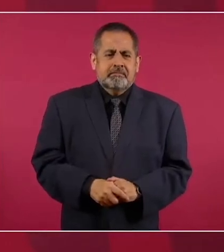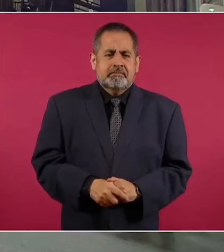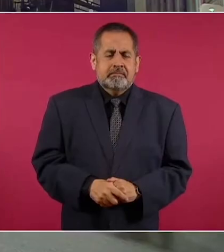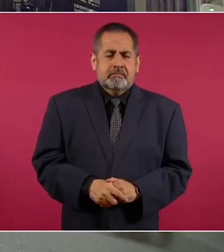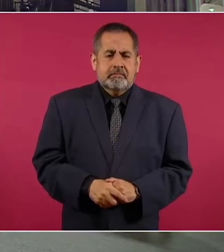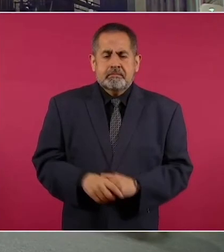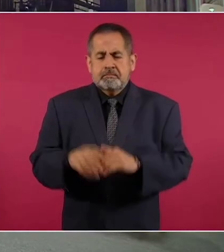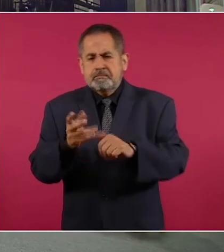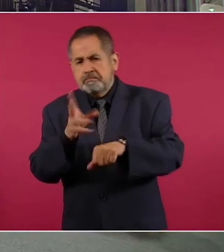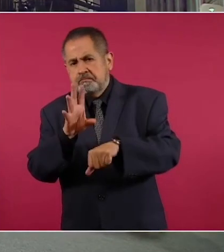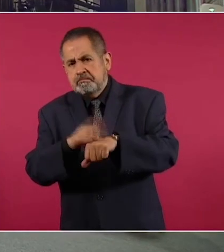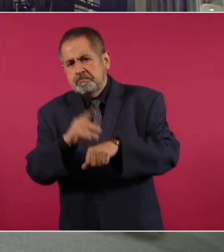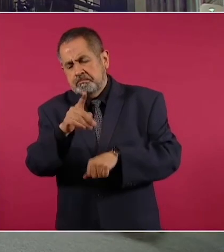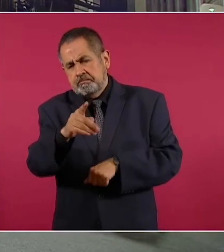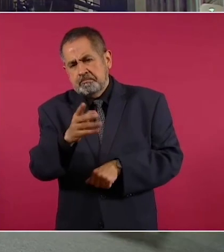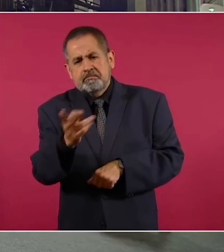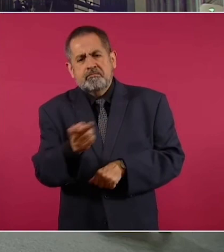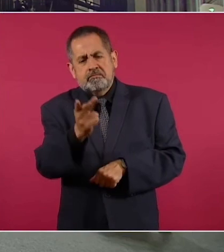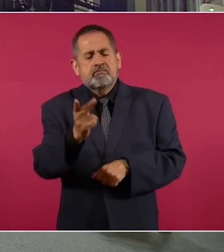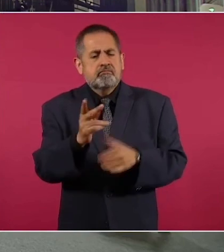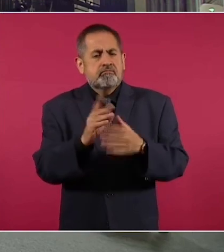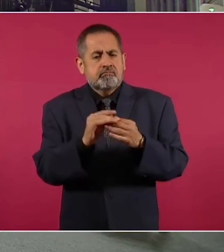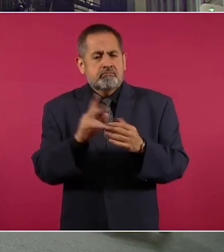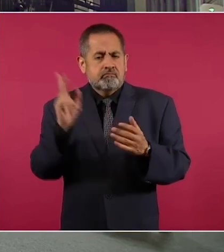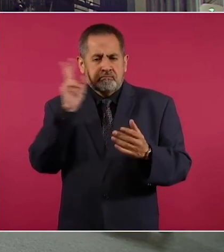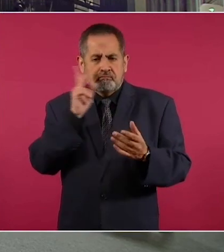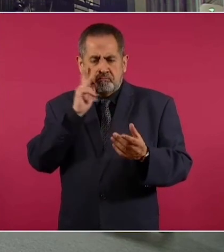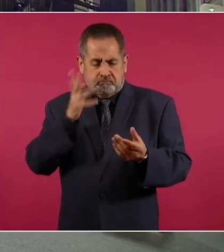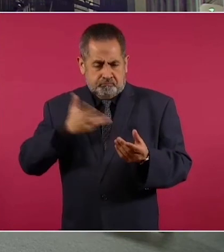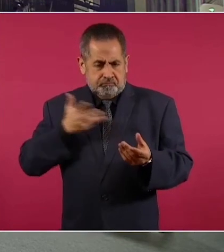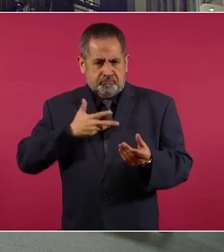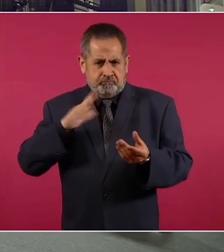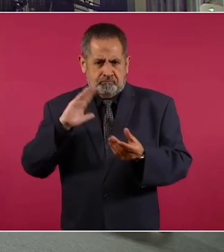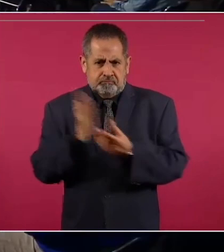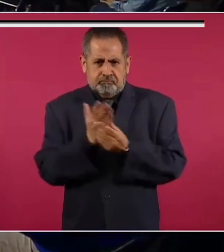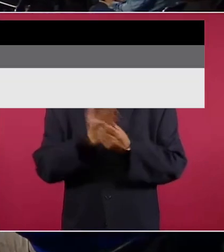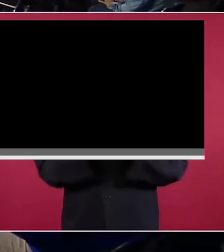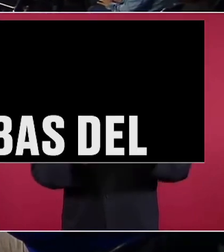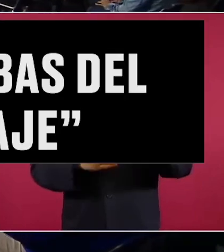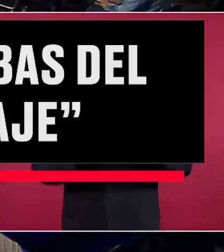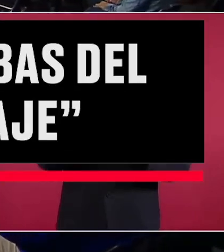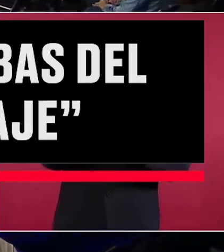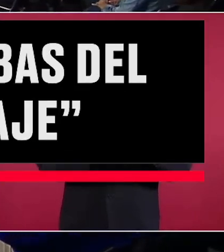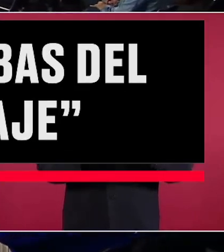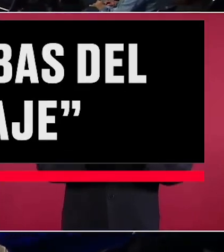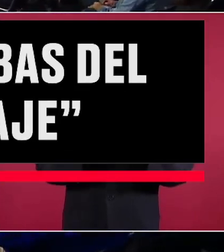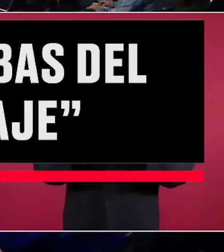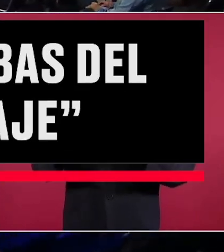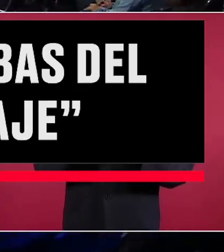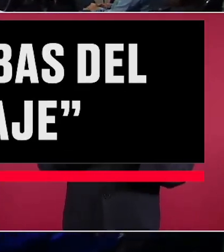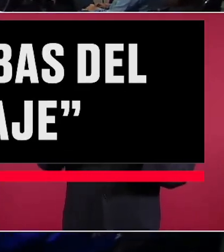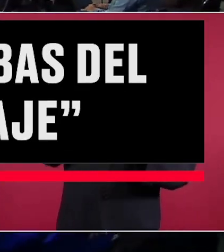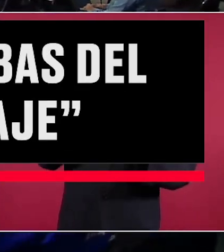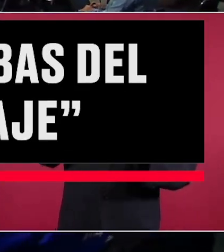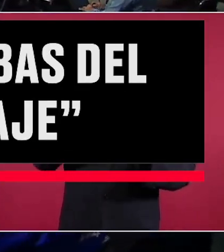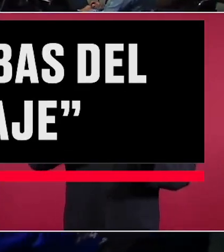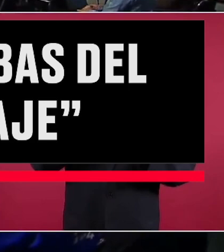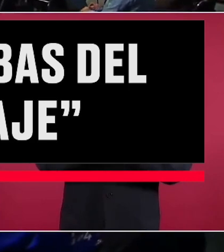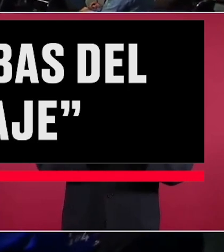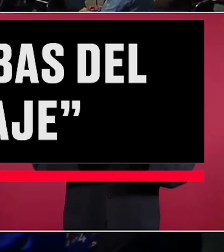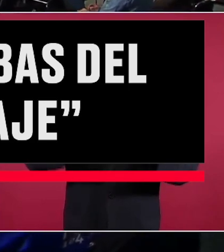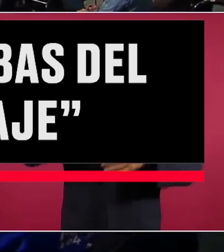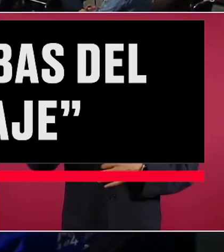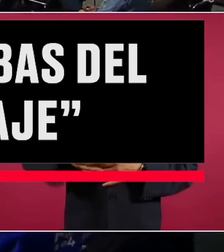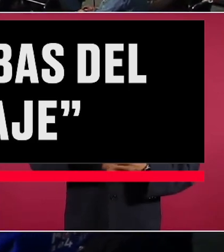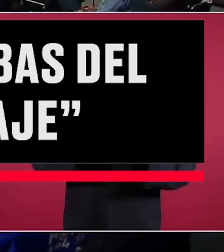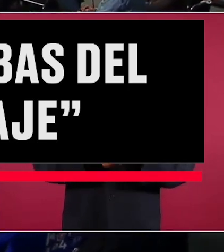Si me permite, presidente, le comento las pruebas que efectivamente tenemos. La primera es que se confirma